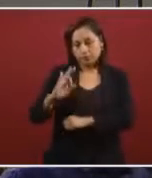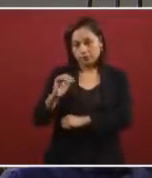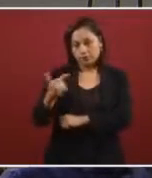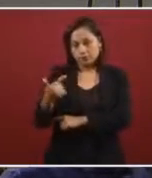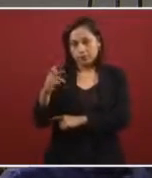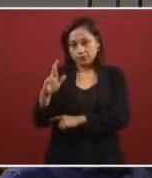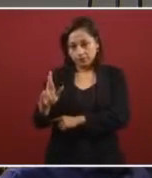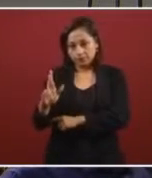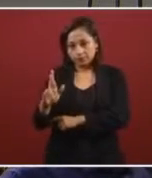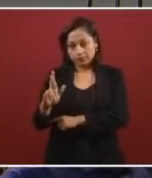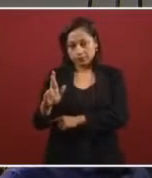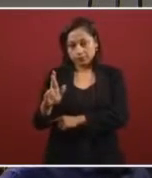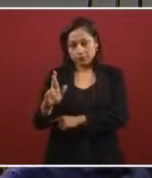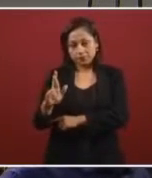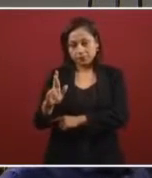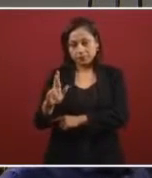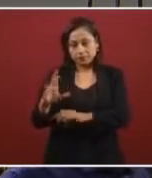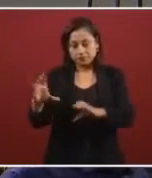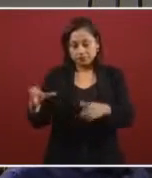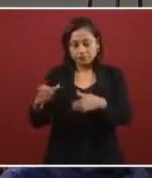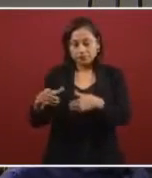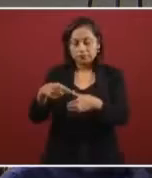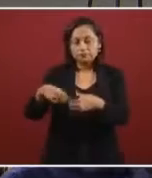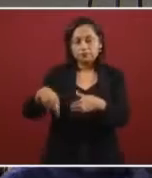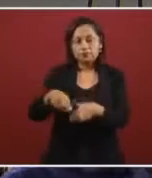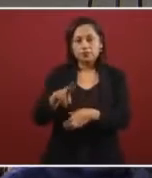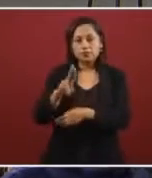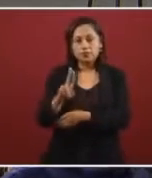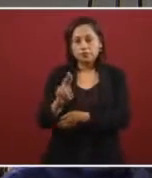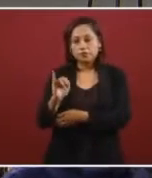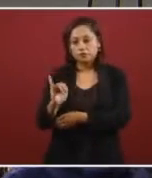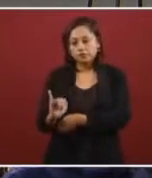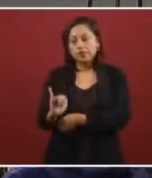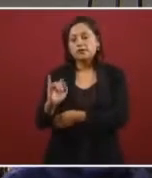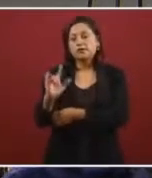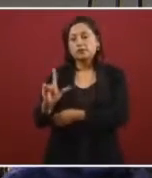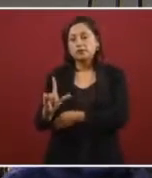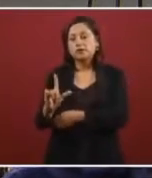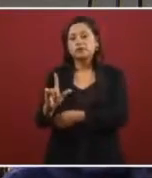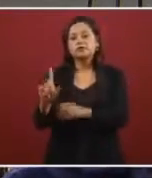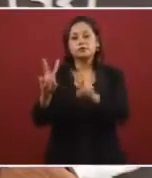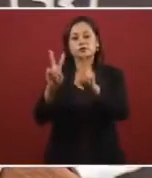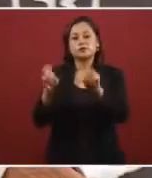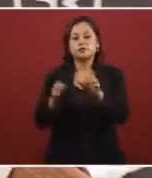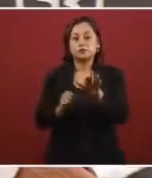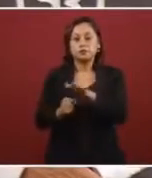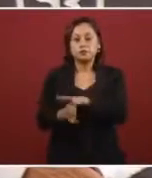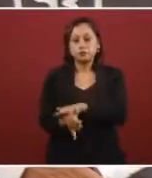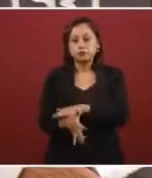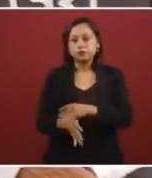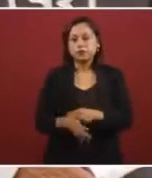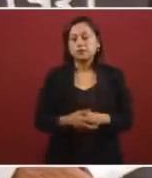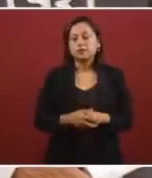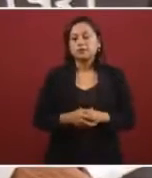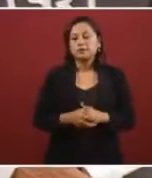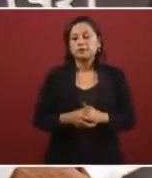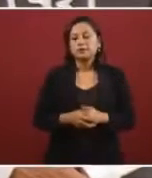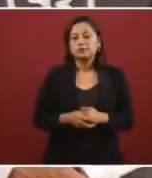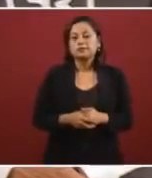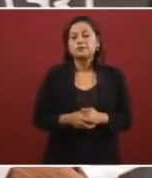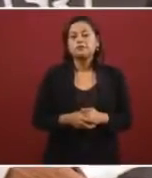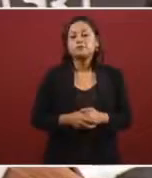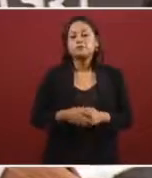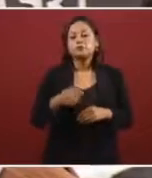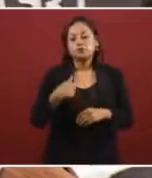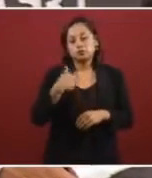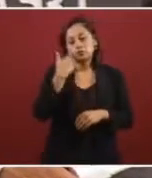you've específico a la unidad made de investigación y to litigación sobre the el caso de district Ayotzinapa. attorney to come to the investigation of Antes que nada, quisiera Quetzaltenango. abrir con